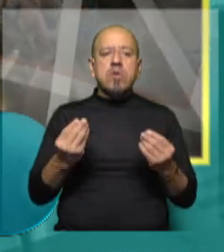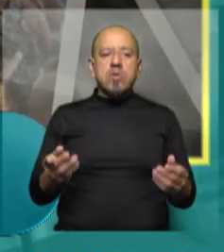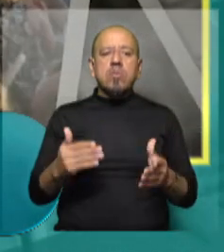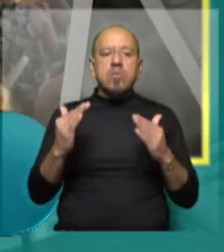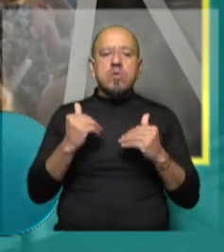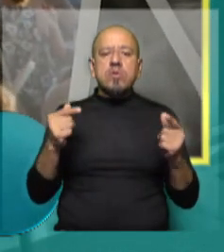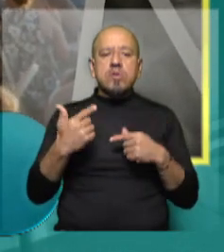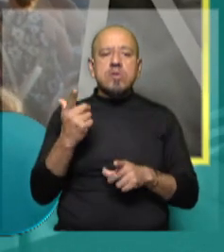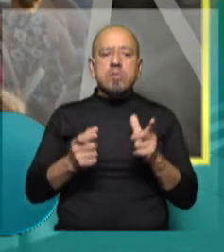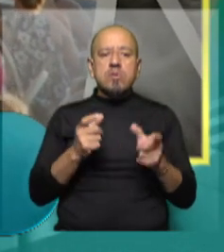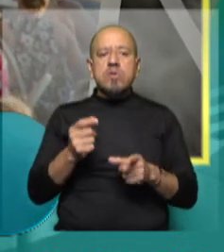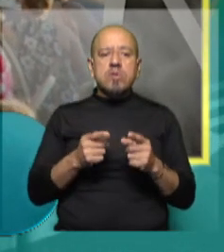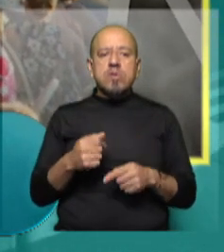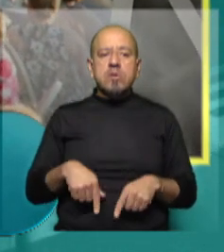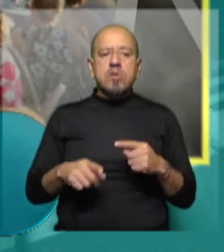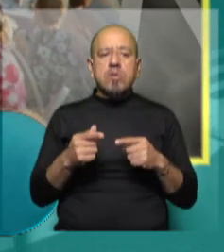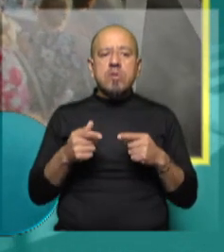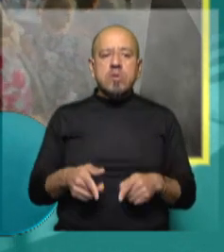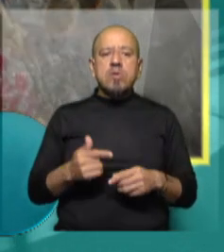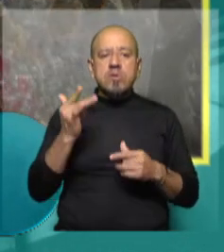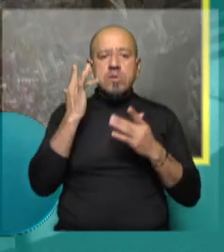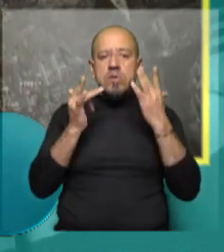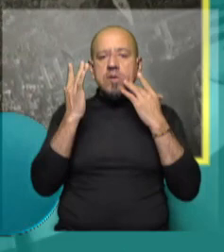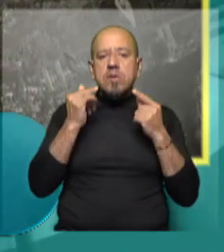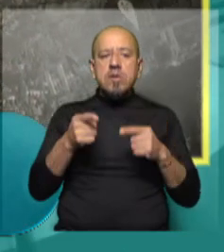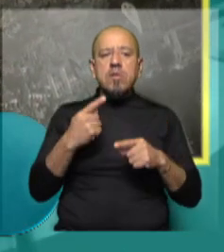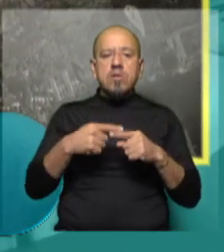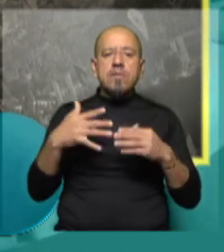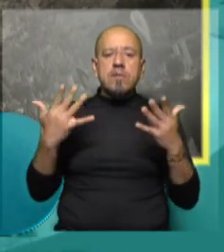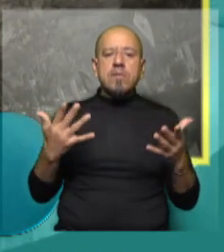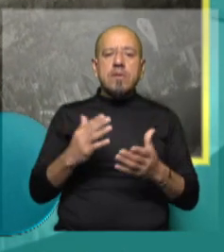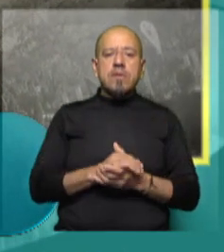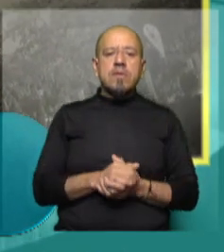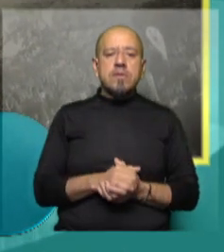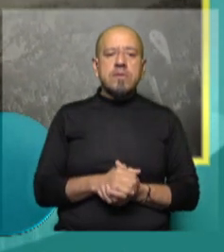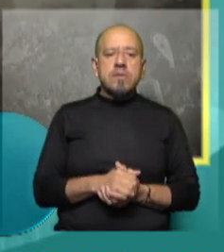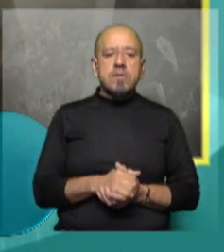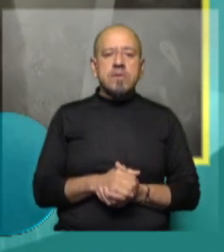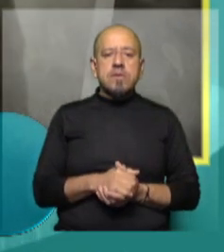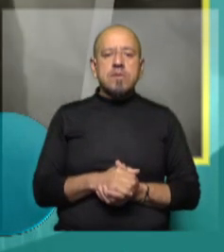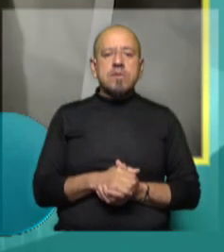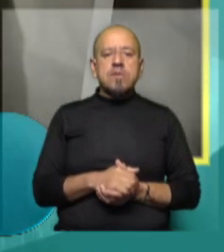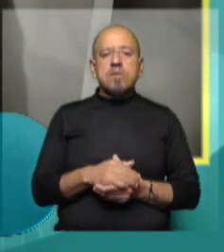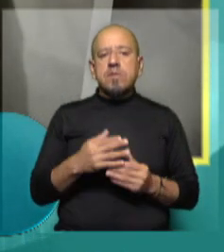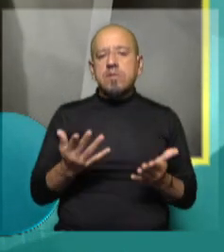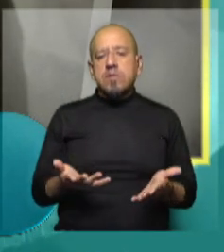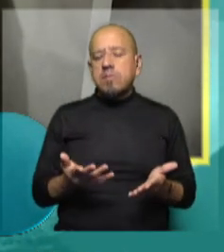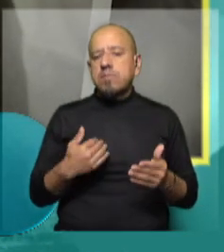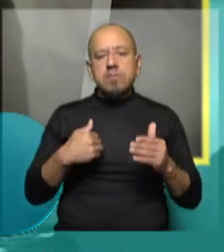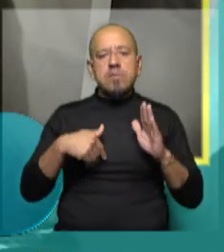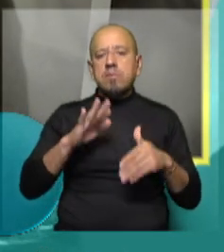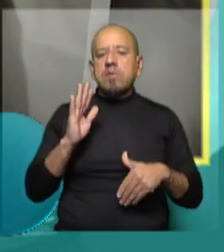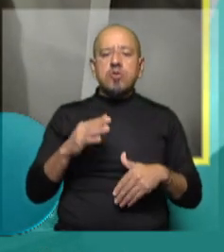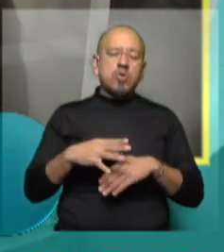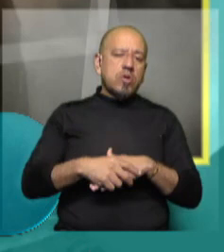gente para estos? ¿Cómo se comprometen estos artistas con este festival? Sí, mostly we're friends. La mayor parte